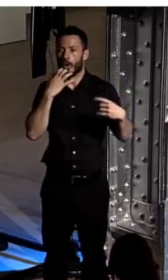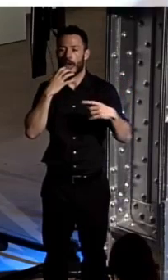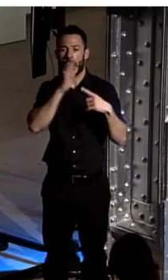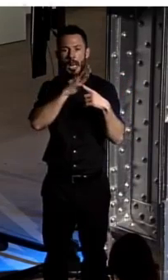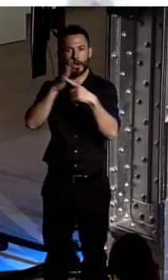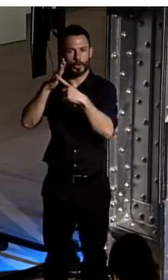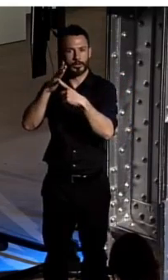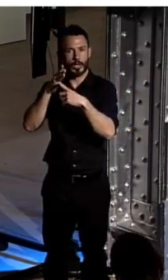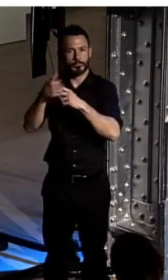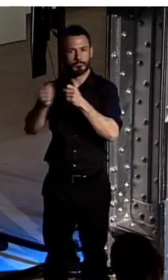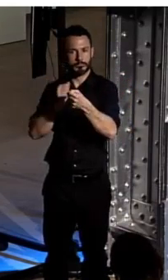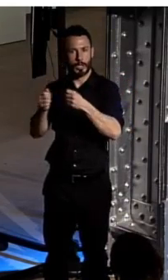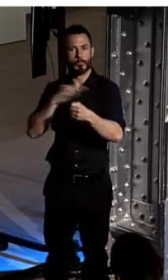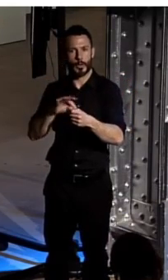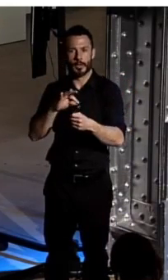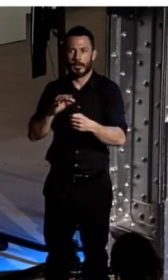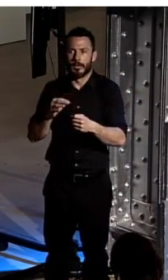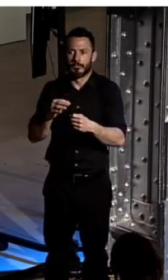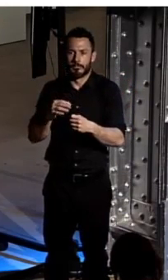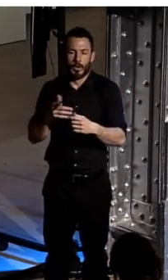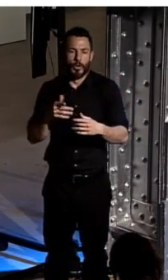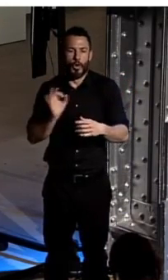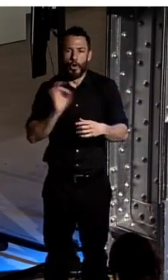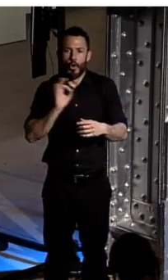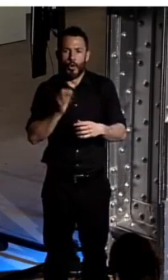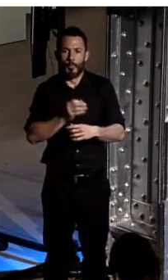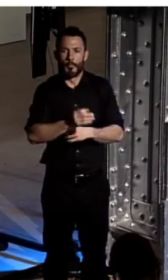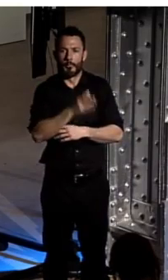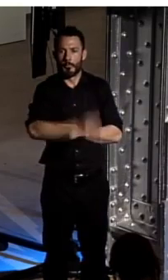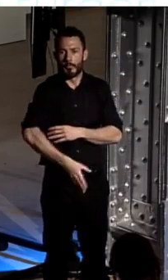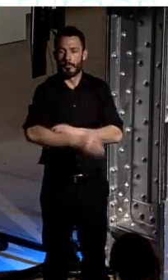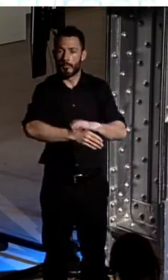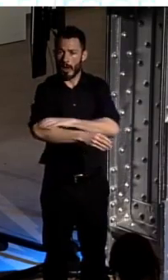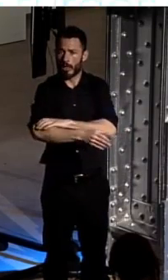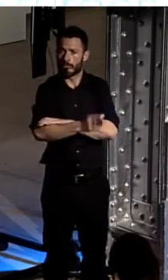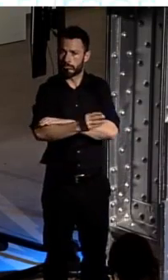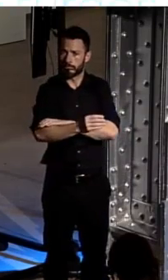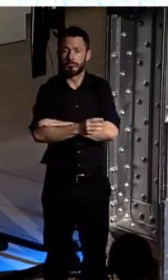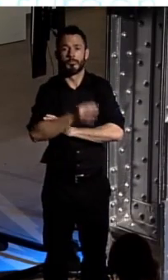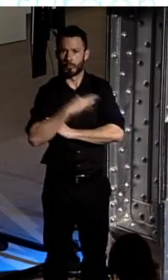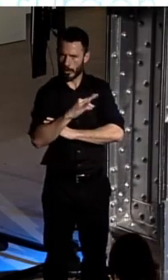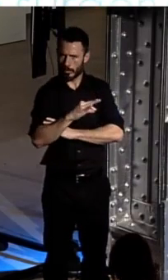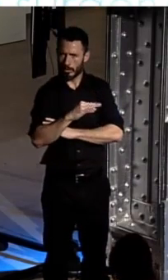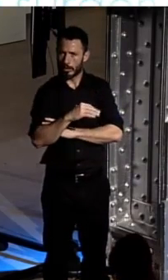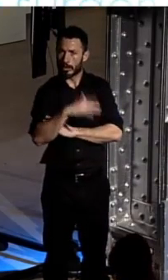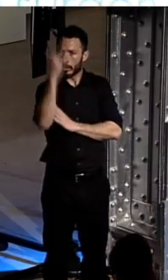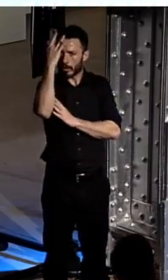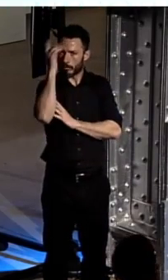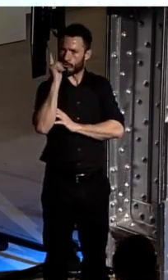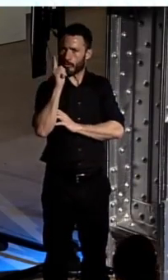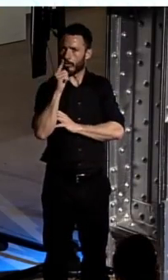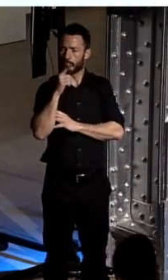ejemplo, o mover brazos o piernas prostéticas, o incluso enviar mensajes simplemente utilizando